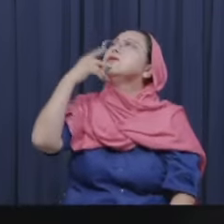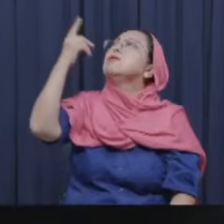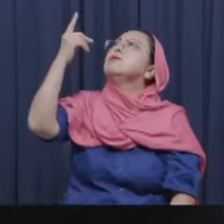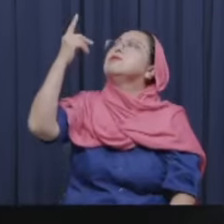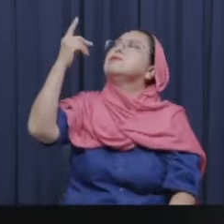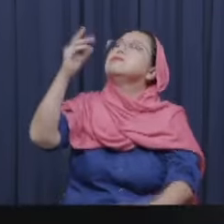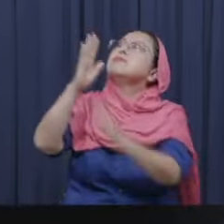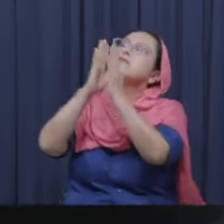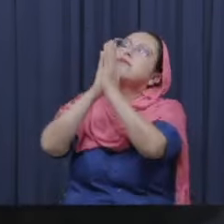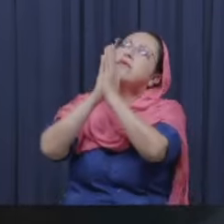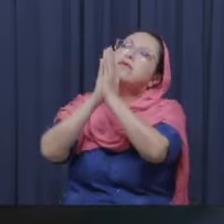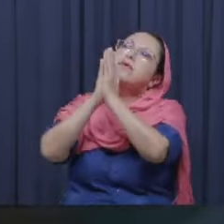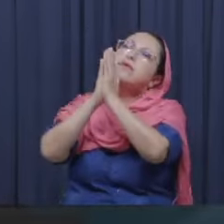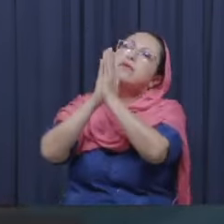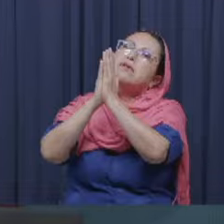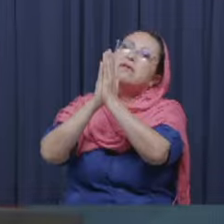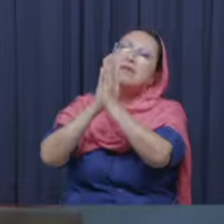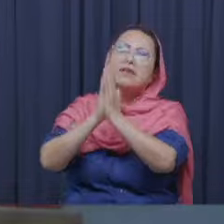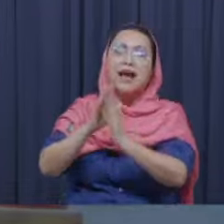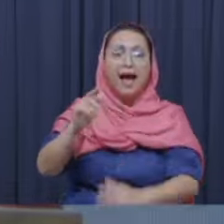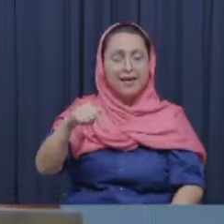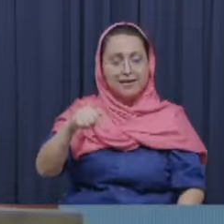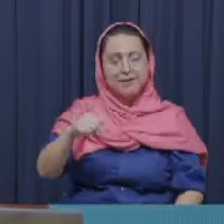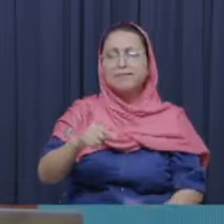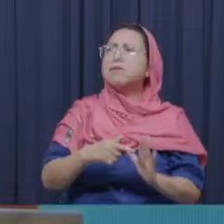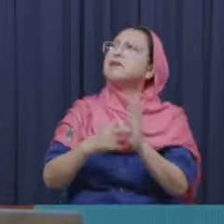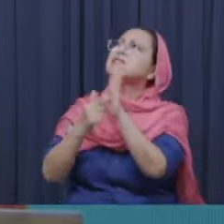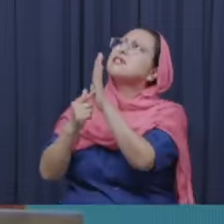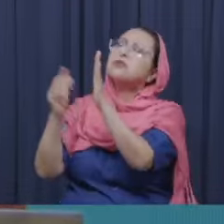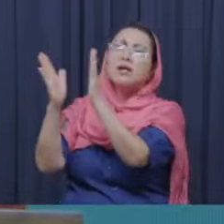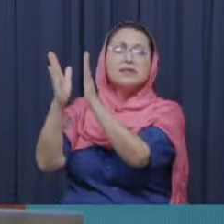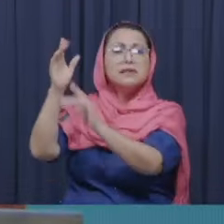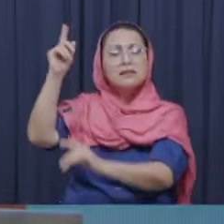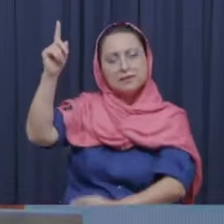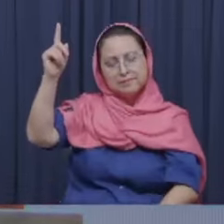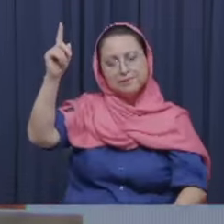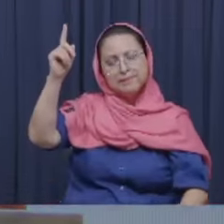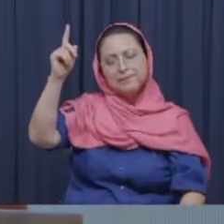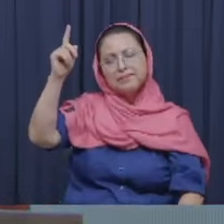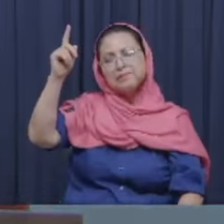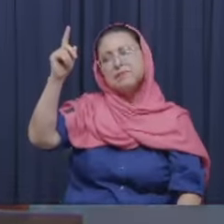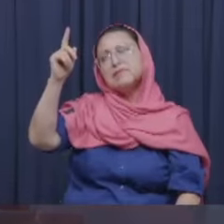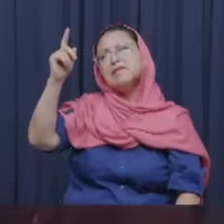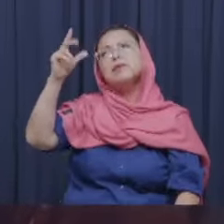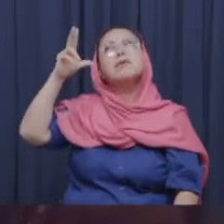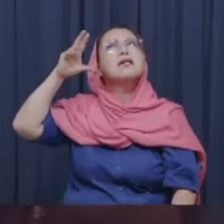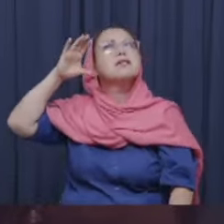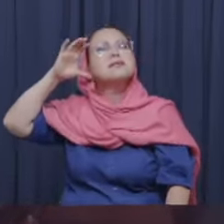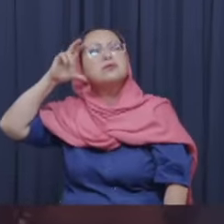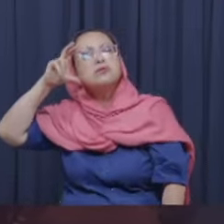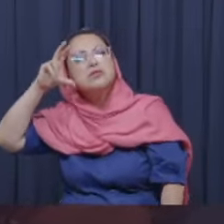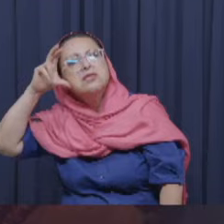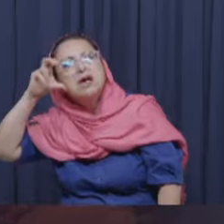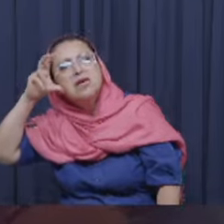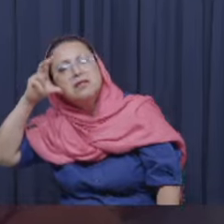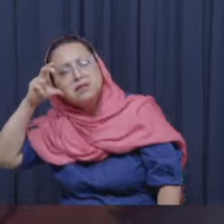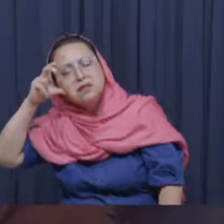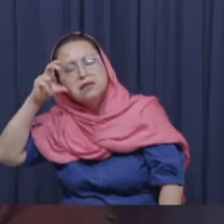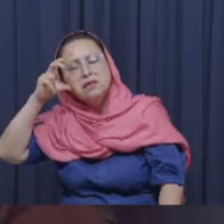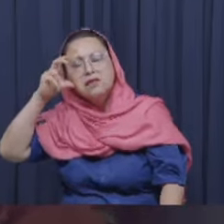Aquí estamos dispuestos y expuestos ante tu palabra para oírte y